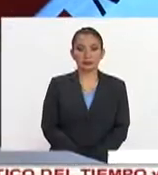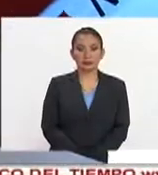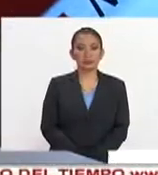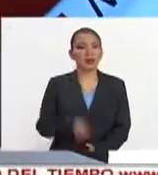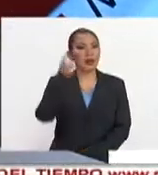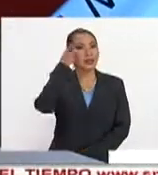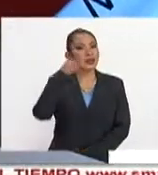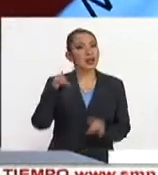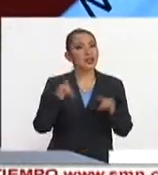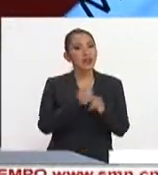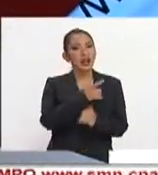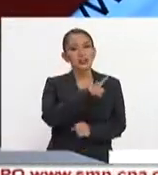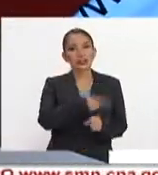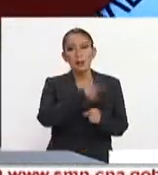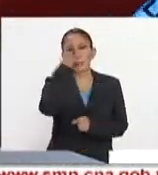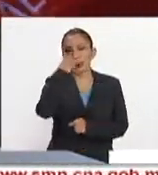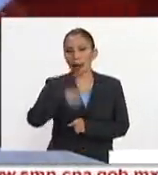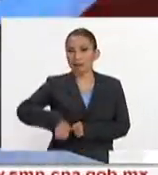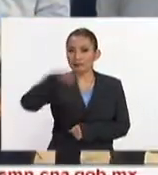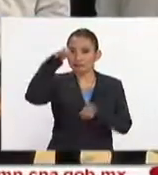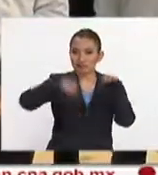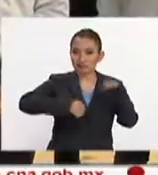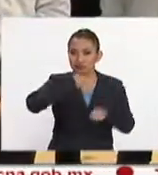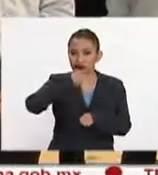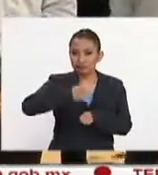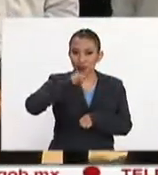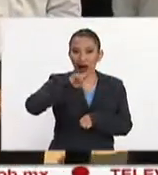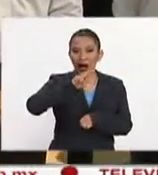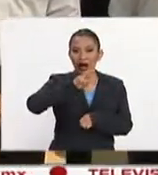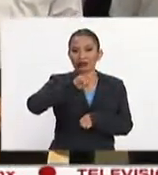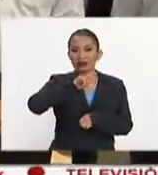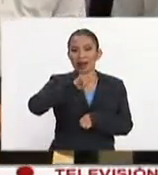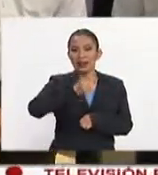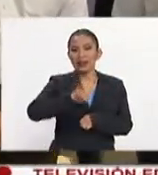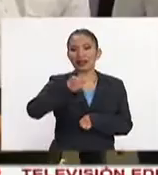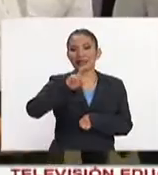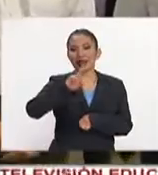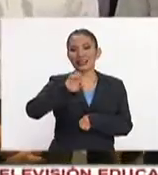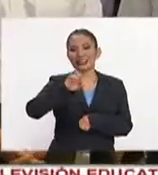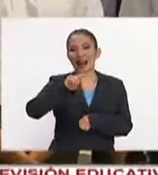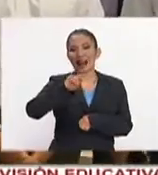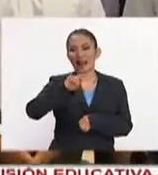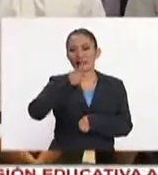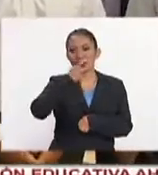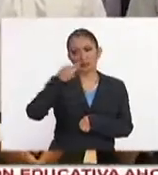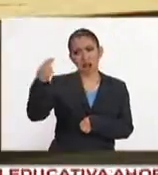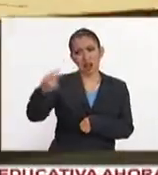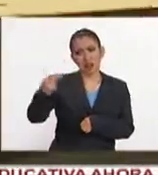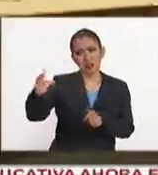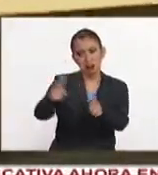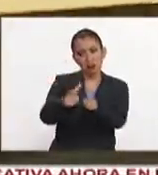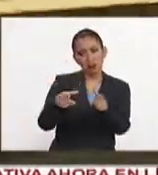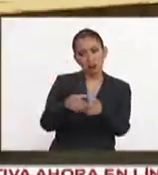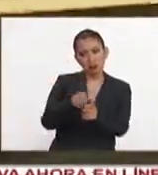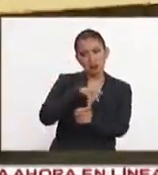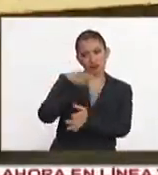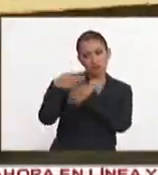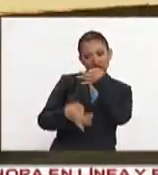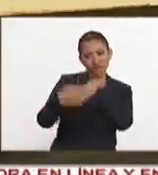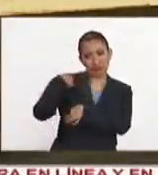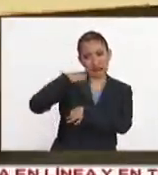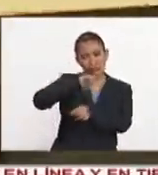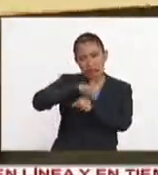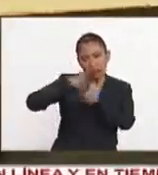La directora del Instituto Nacional para los Adultos Mayores, Araceli Escalante, destacó la necesidad de crear un órgano jurídico que se